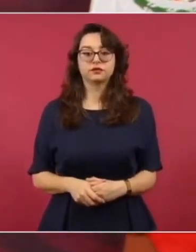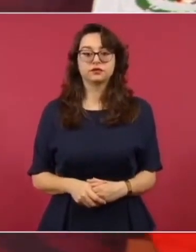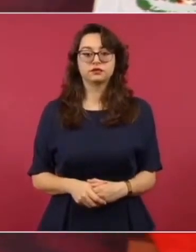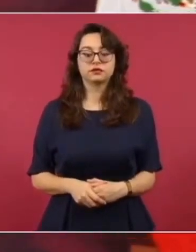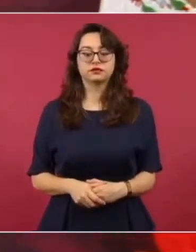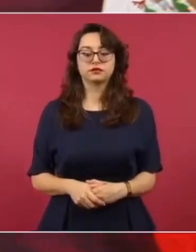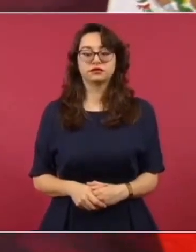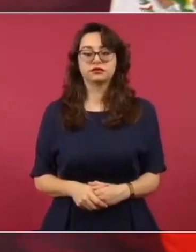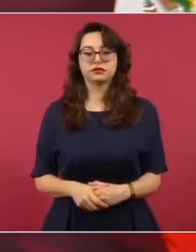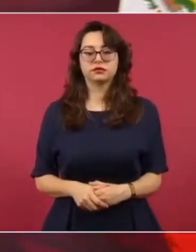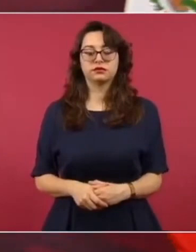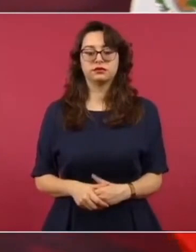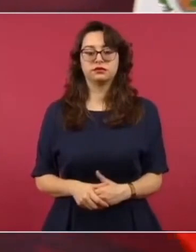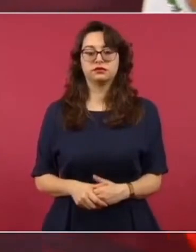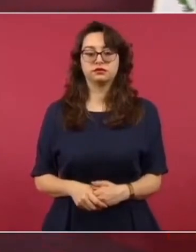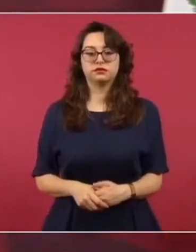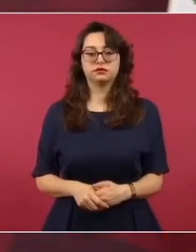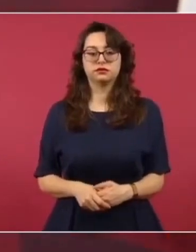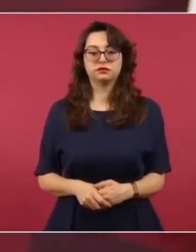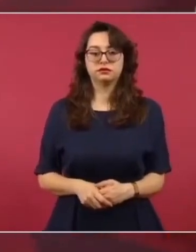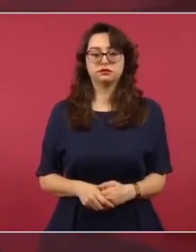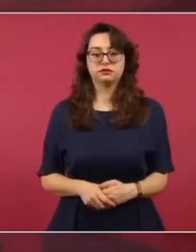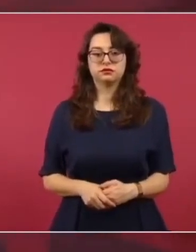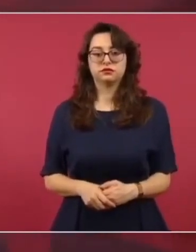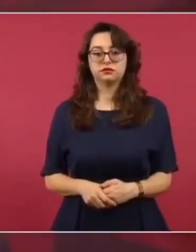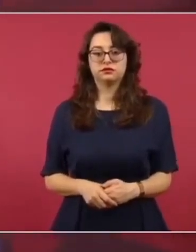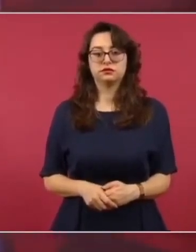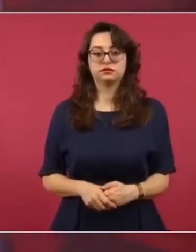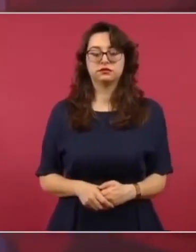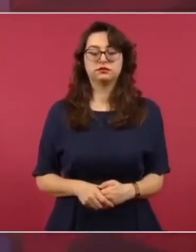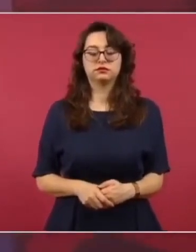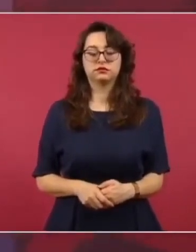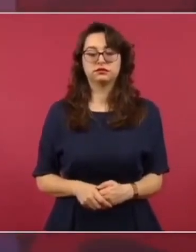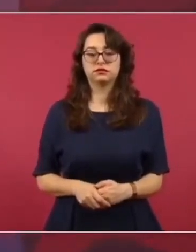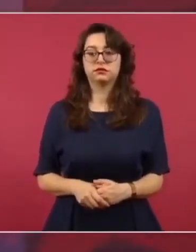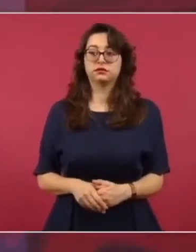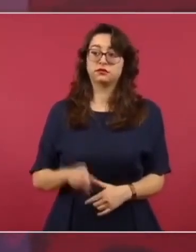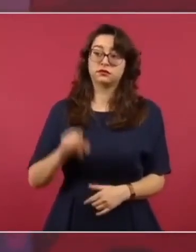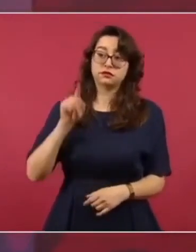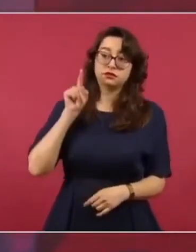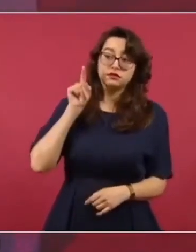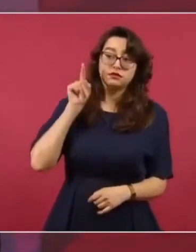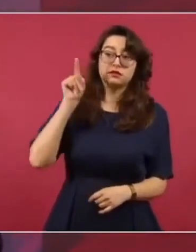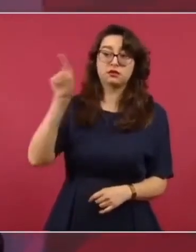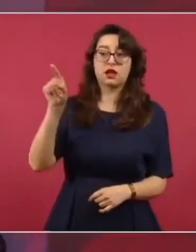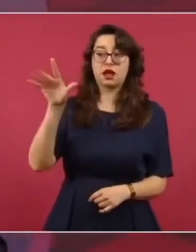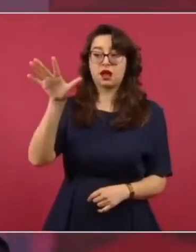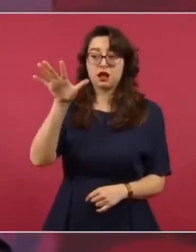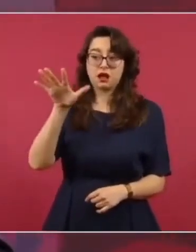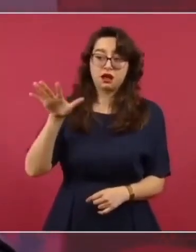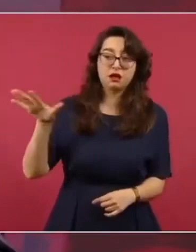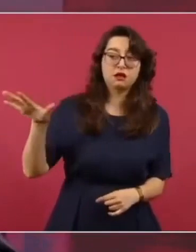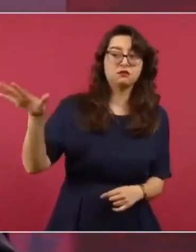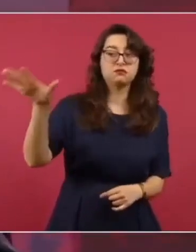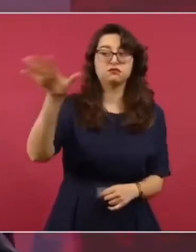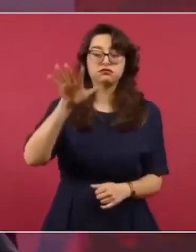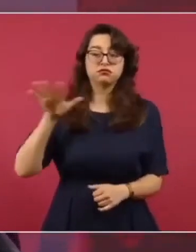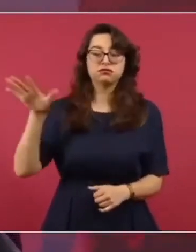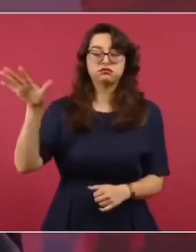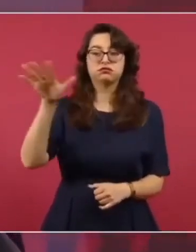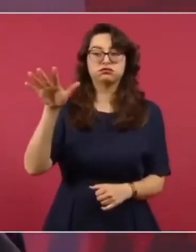habitantes de los países de donde